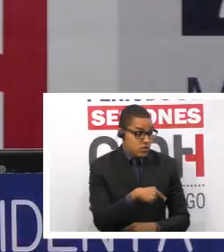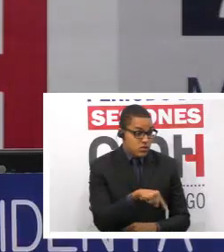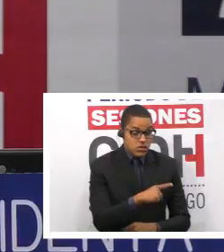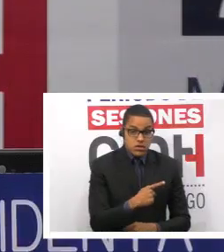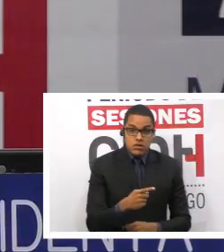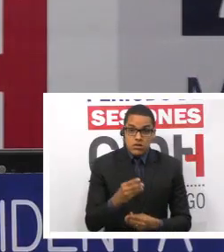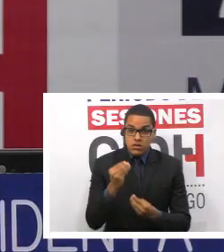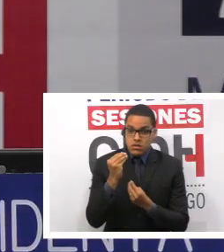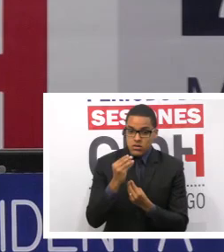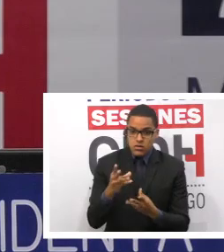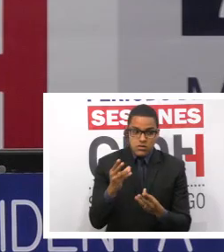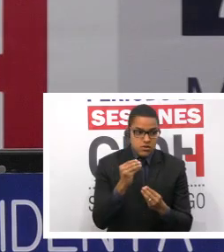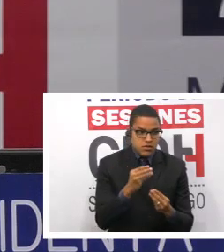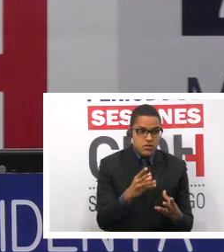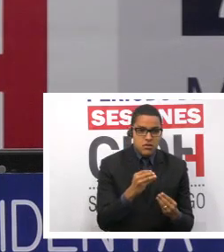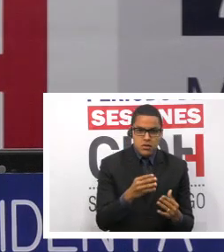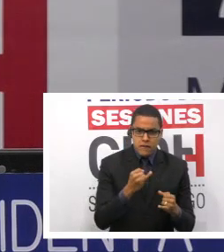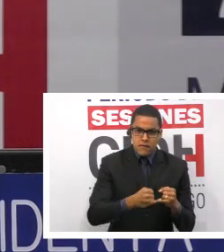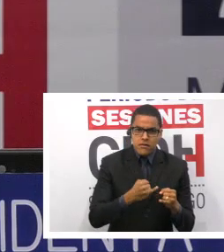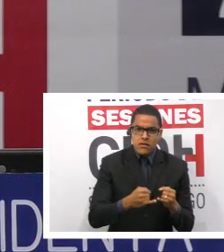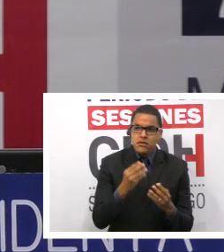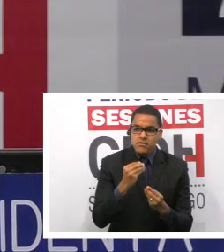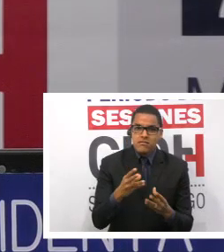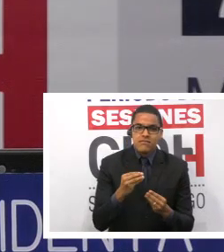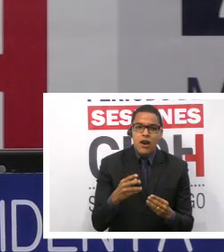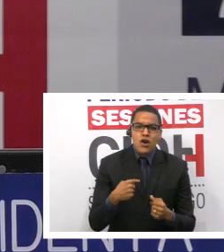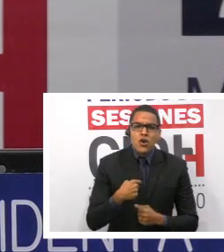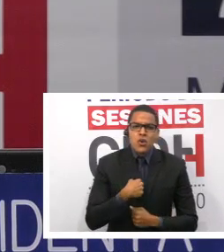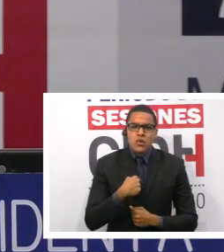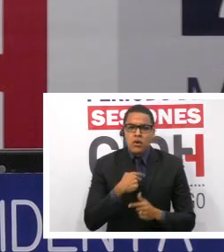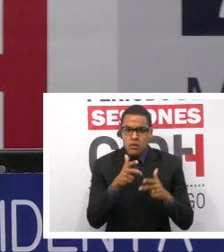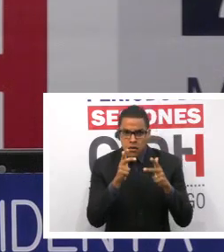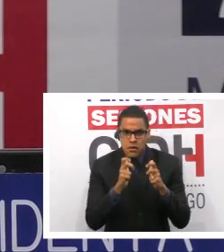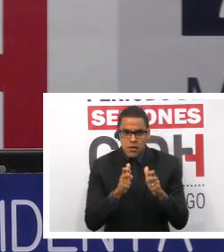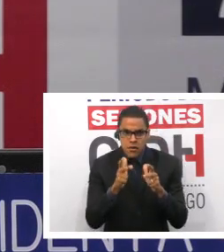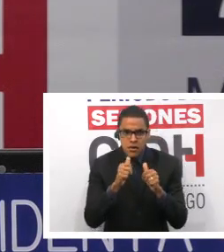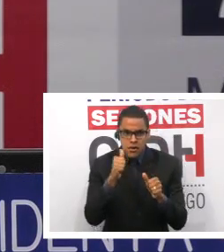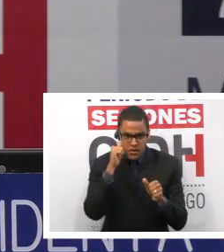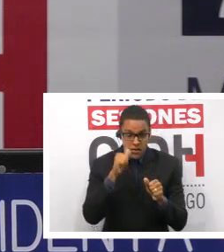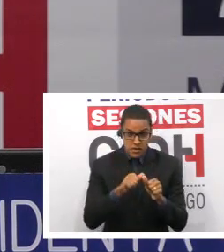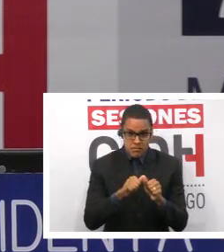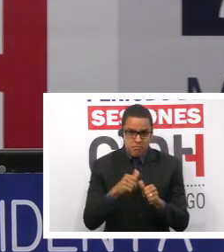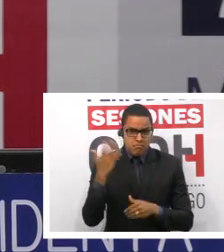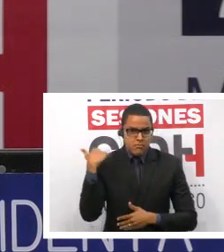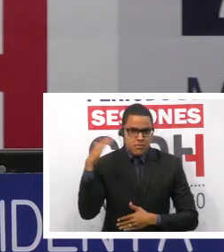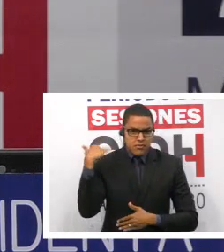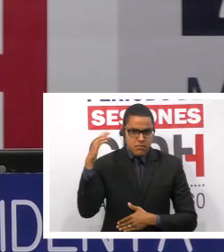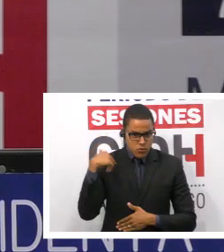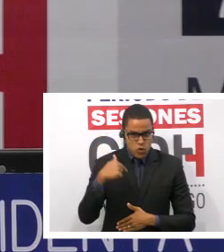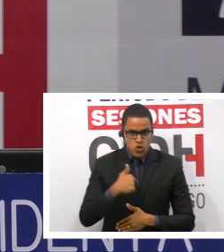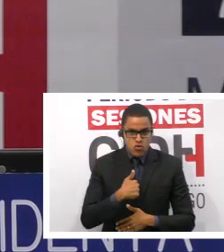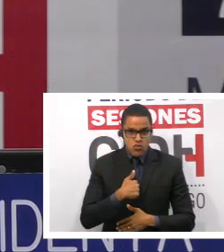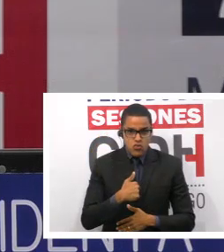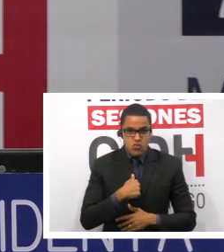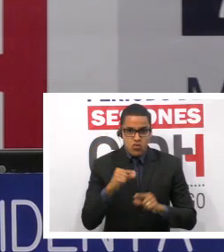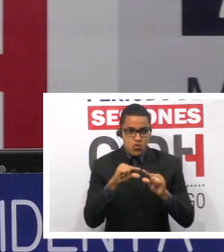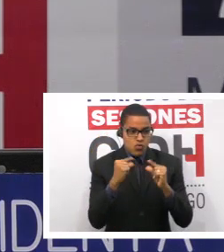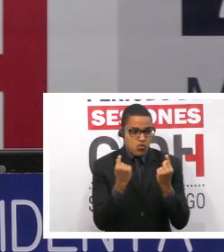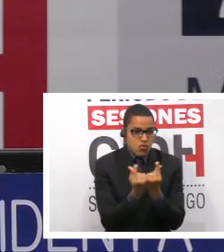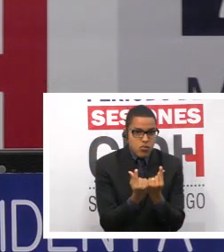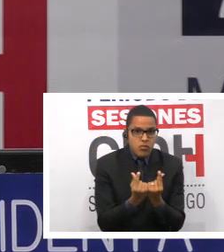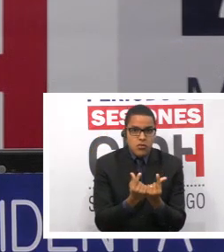en el monte myers en el momento